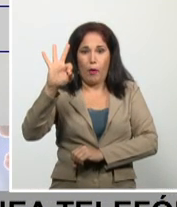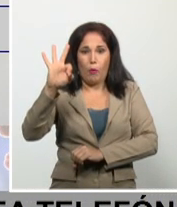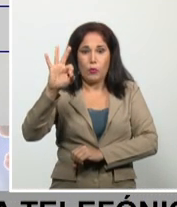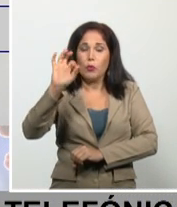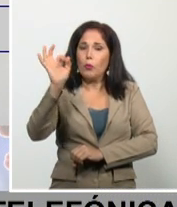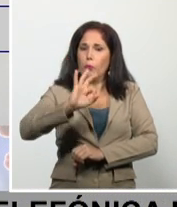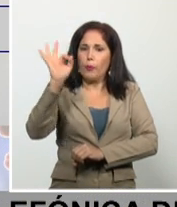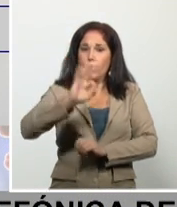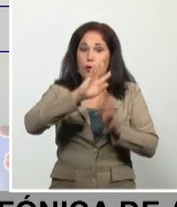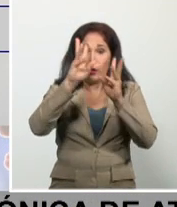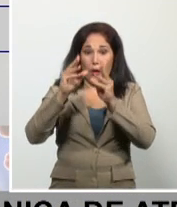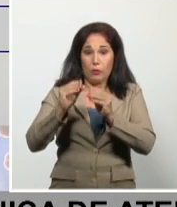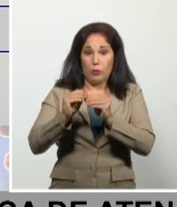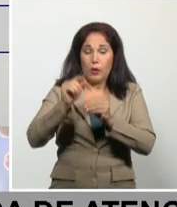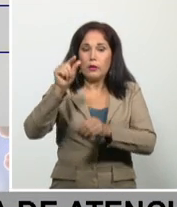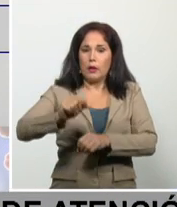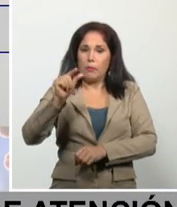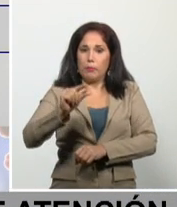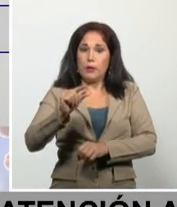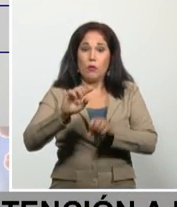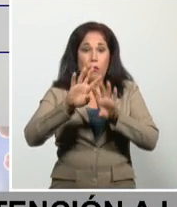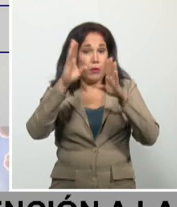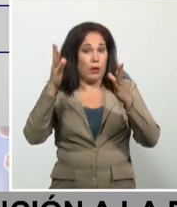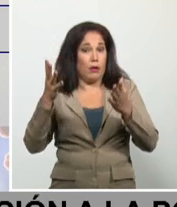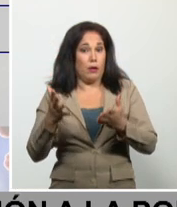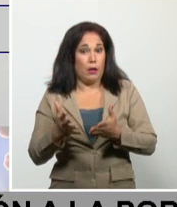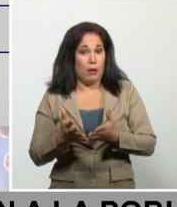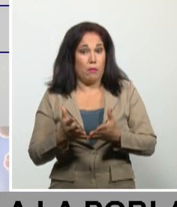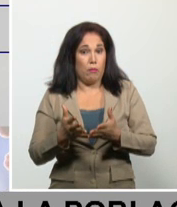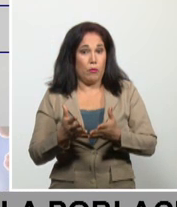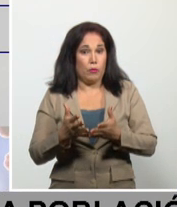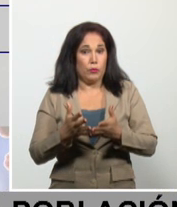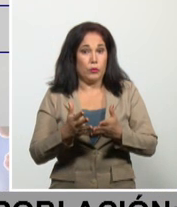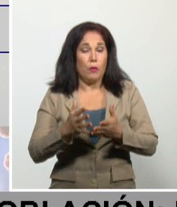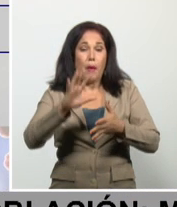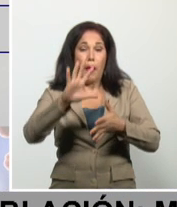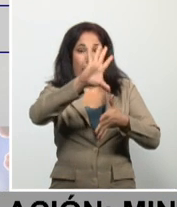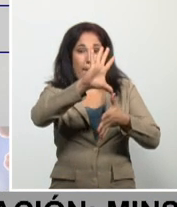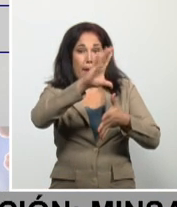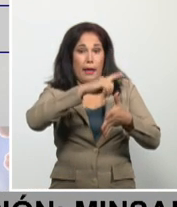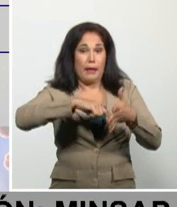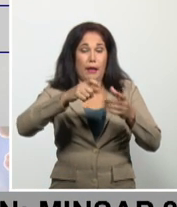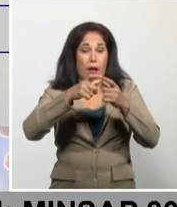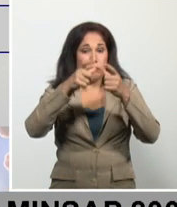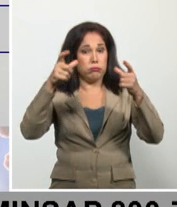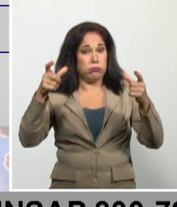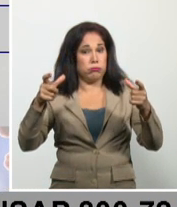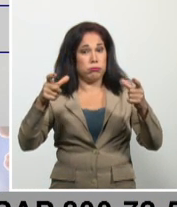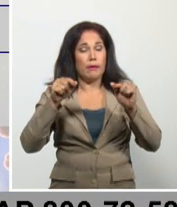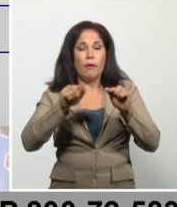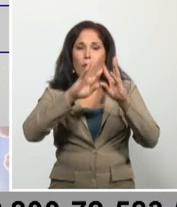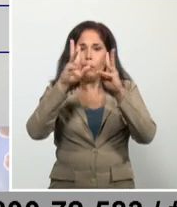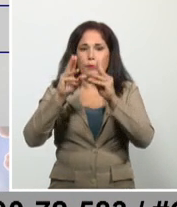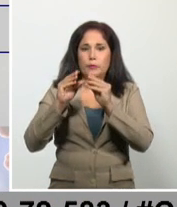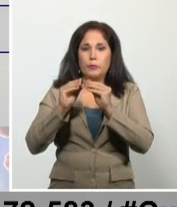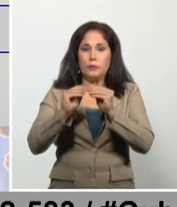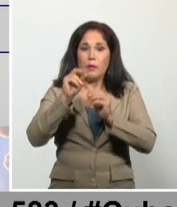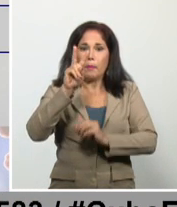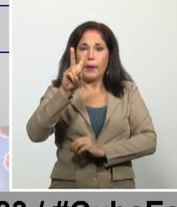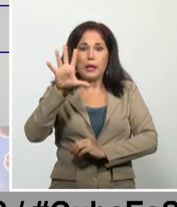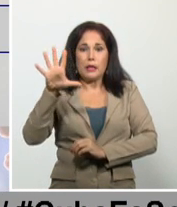35,8% del total de los casos reportados en el mundo son de la región de las Américas, y hay un total de